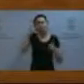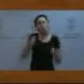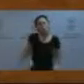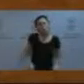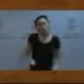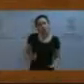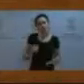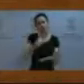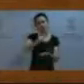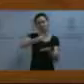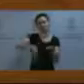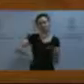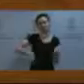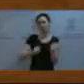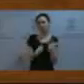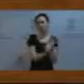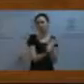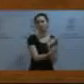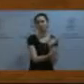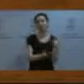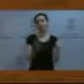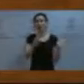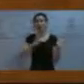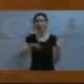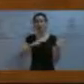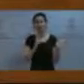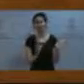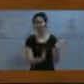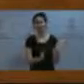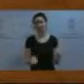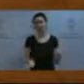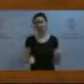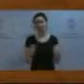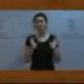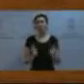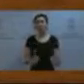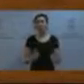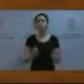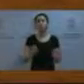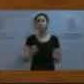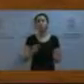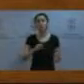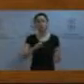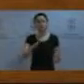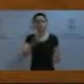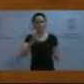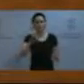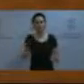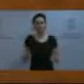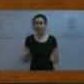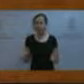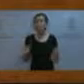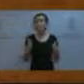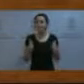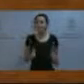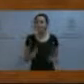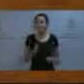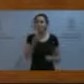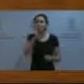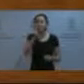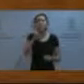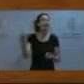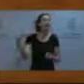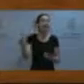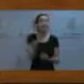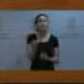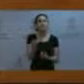leo. Las residencias del ERA. Las residencias del ERA. ¿Qué reivindicaban? Mejorar